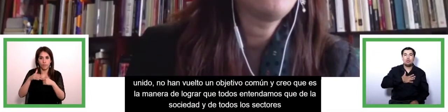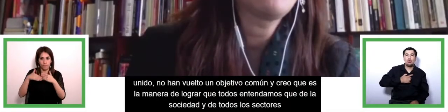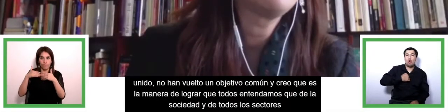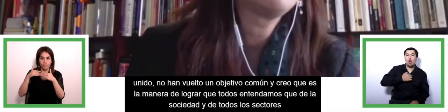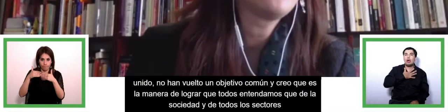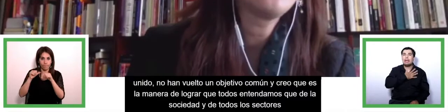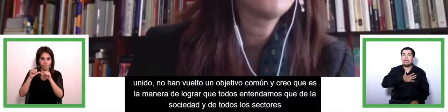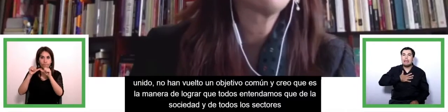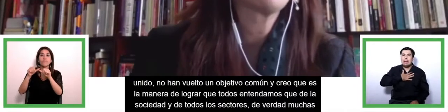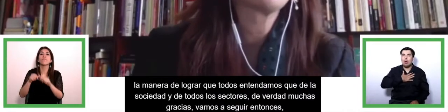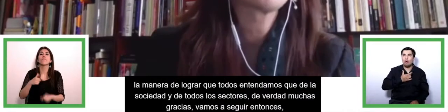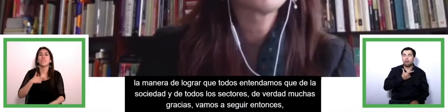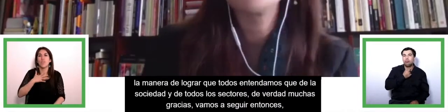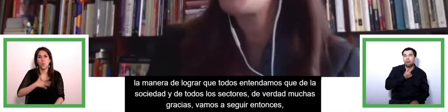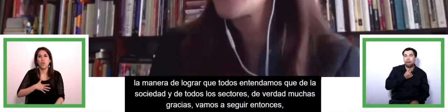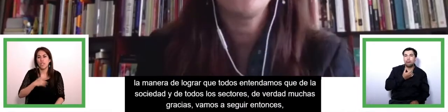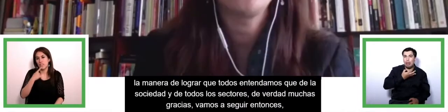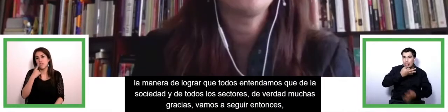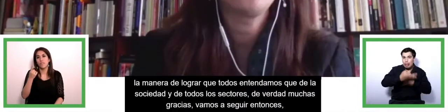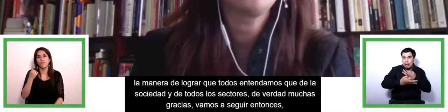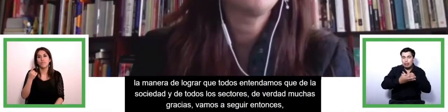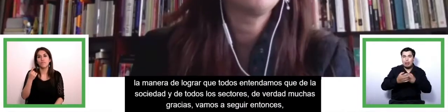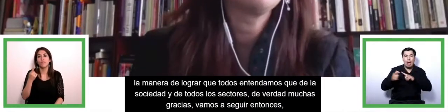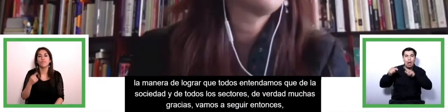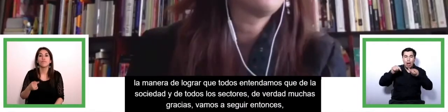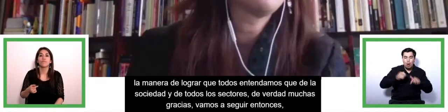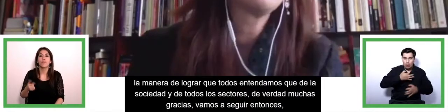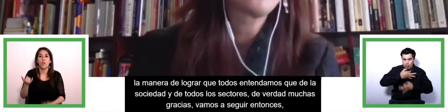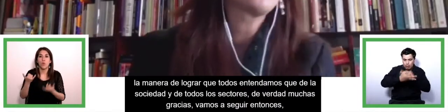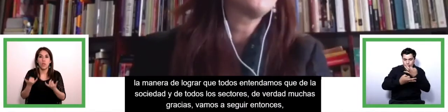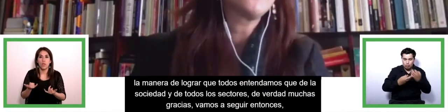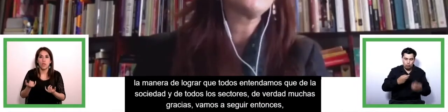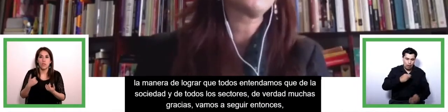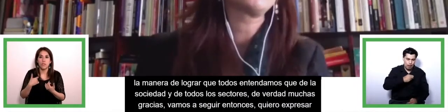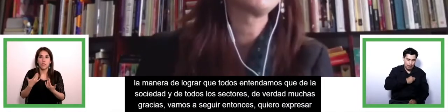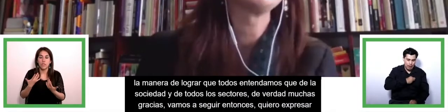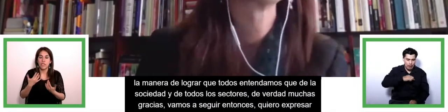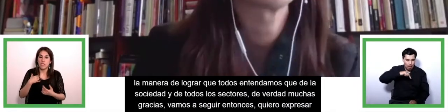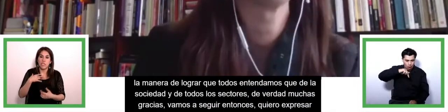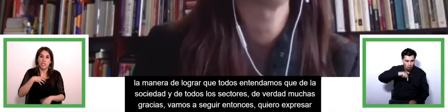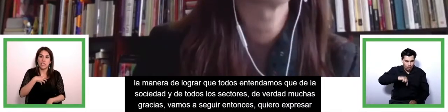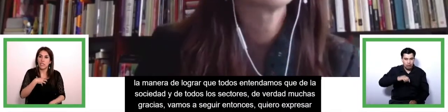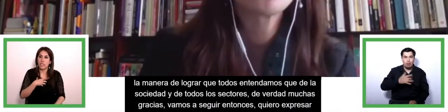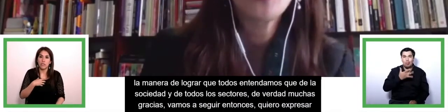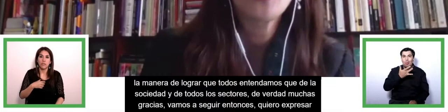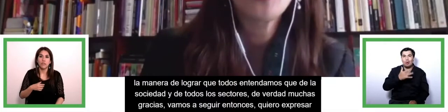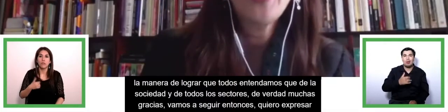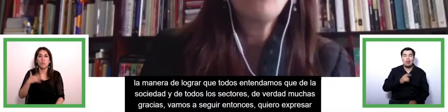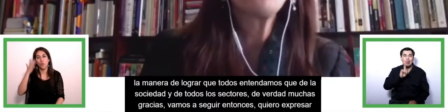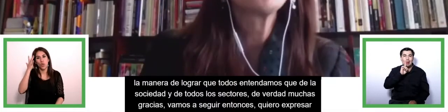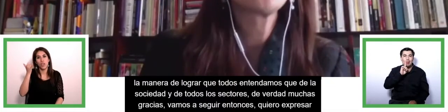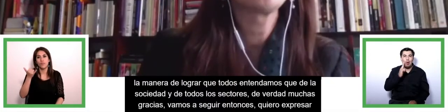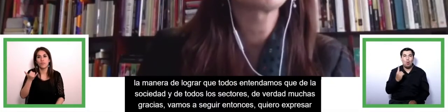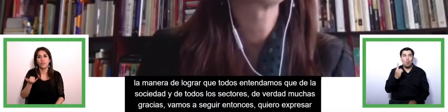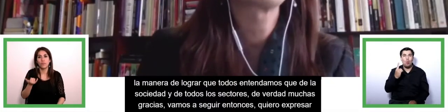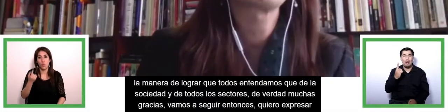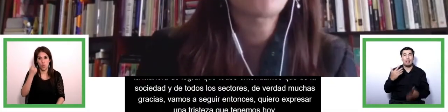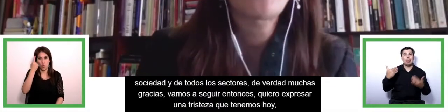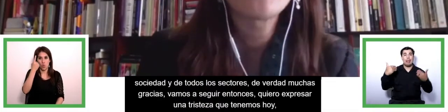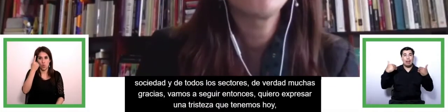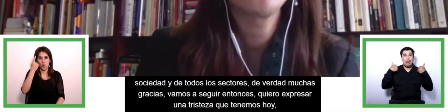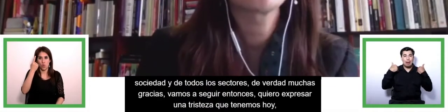digamos, expresar una tristeza que tenemos hoy, porque teníamos una de las